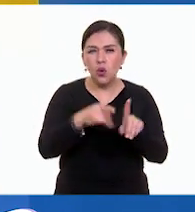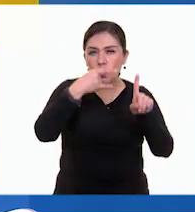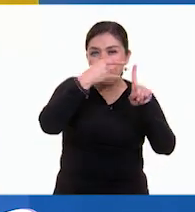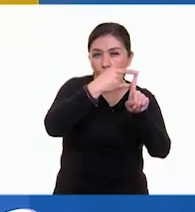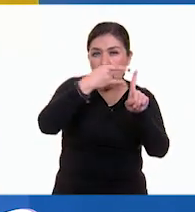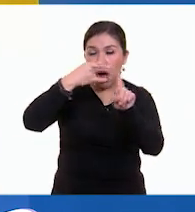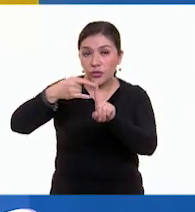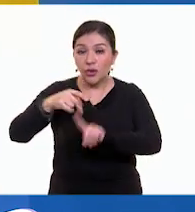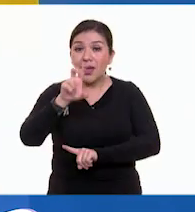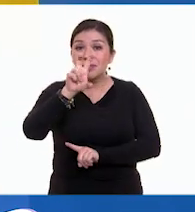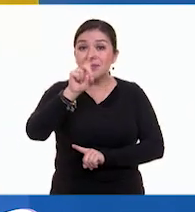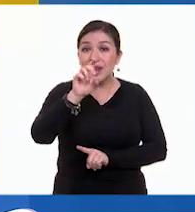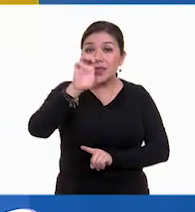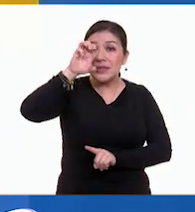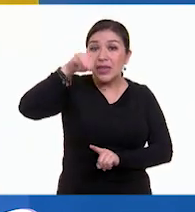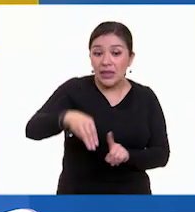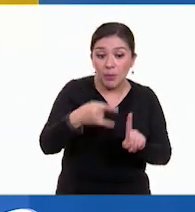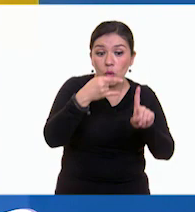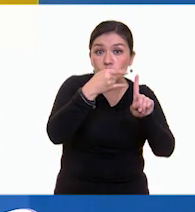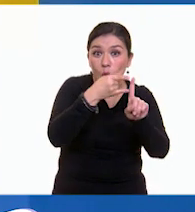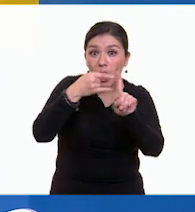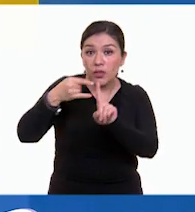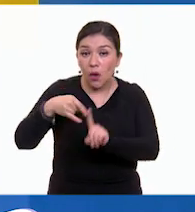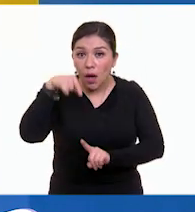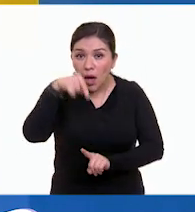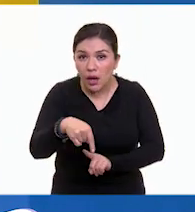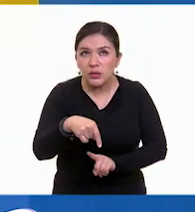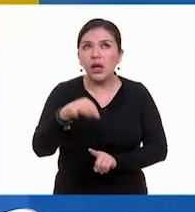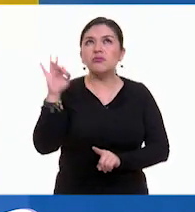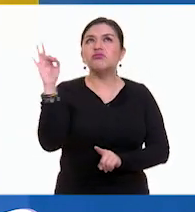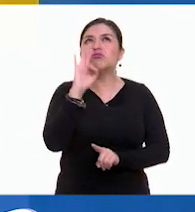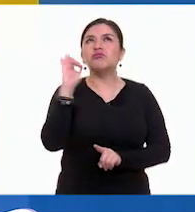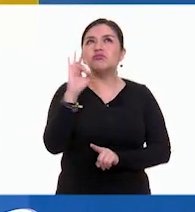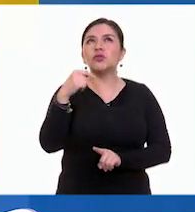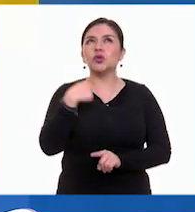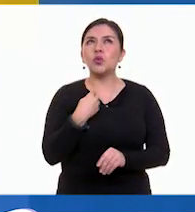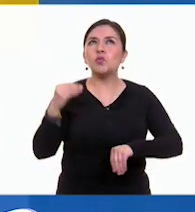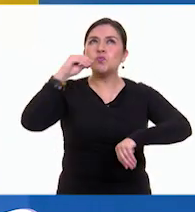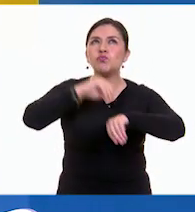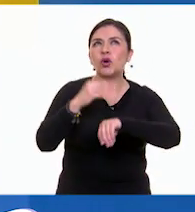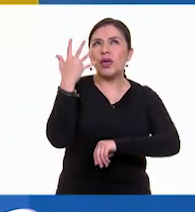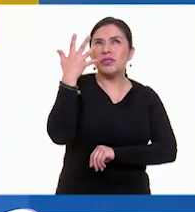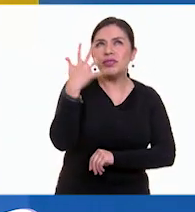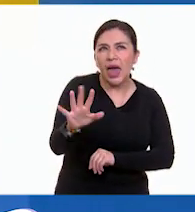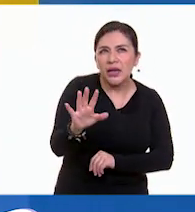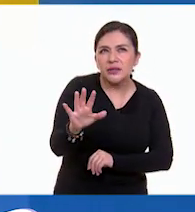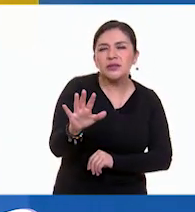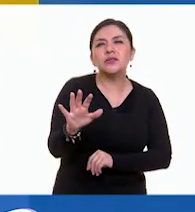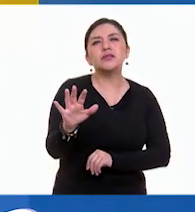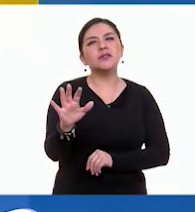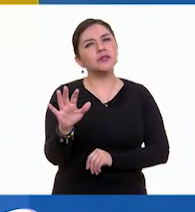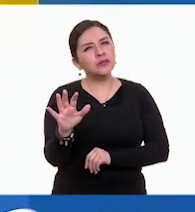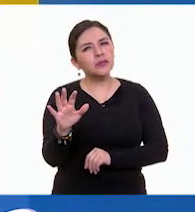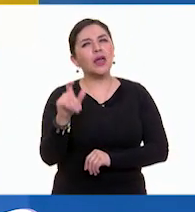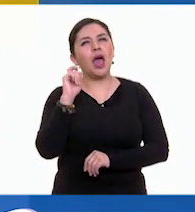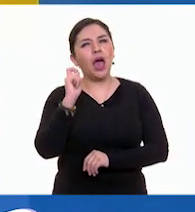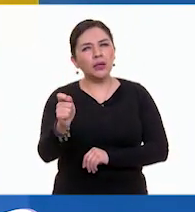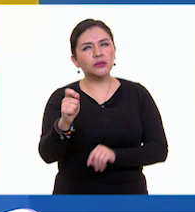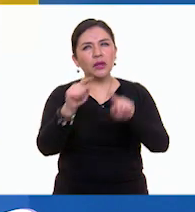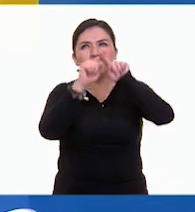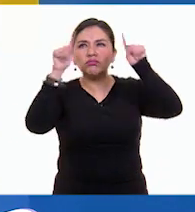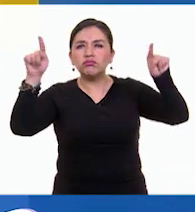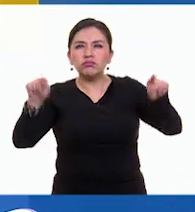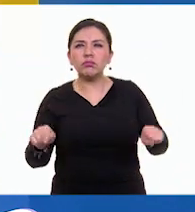de 30 centímetros por lado, si ocupo 10 losetas, pues serían